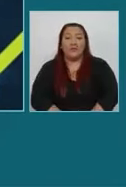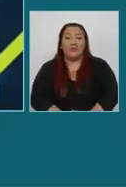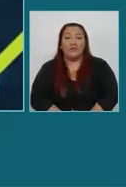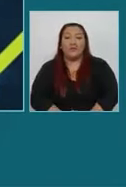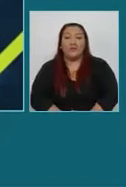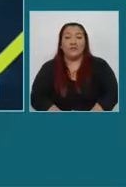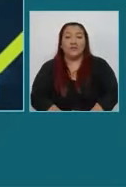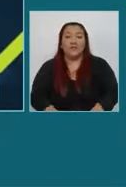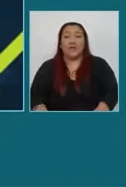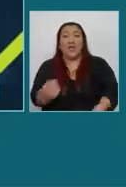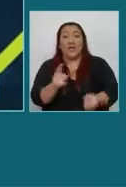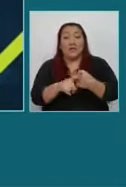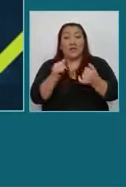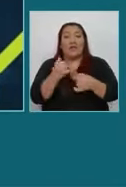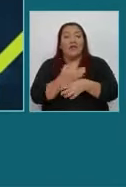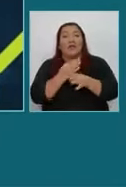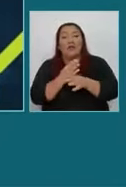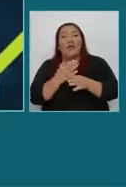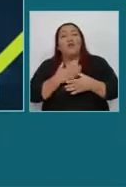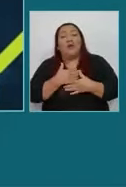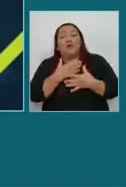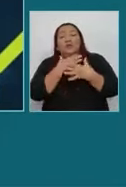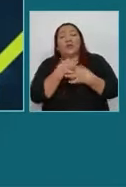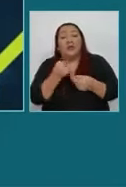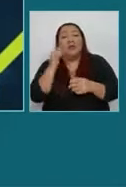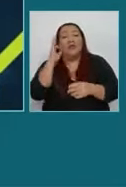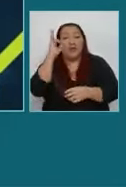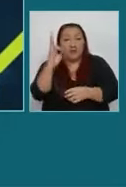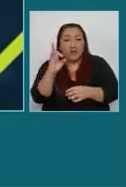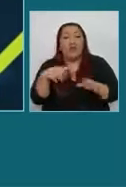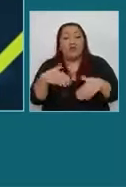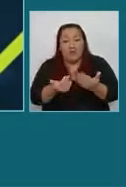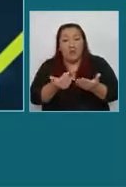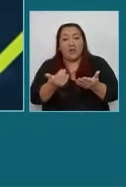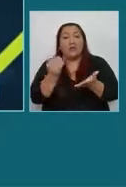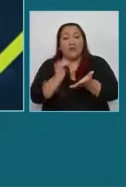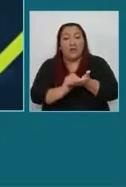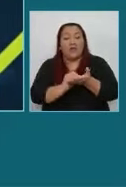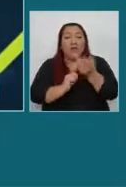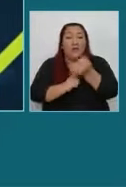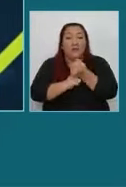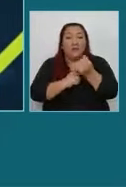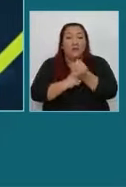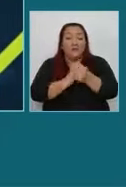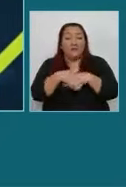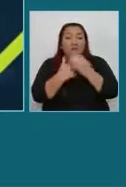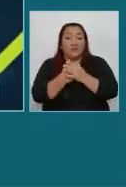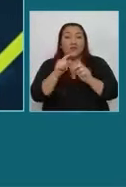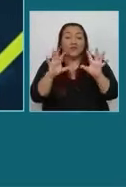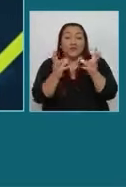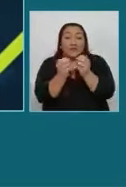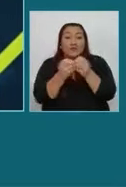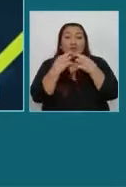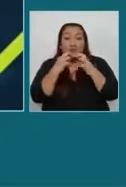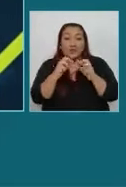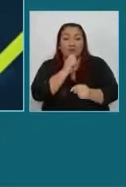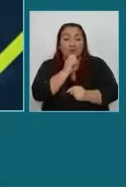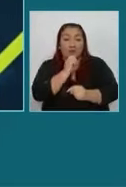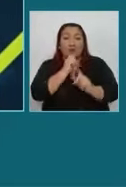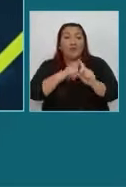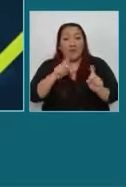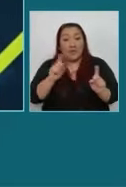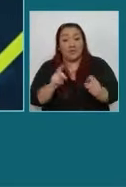Por el momento esas son las estrategias. Nos gustaría a futuro explorar también el tema de colaboración asociación público-privada,